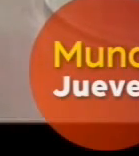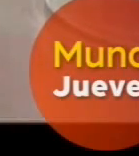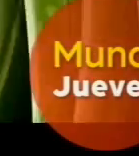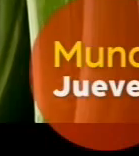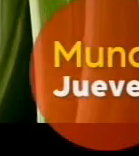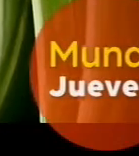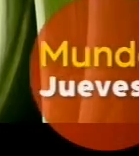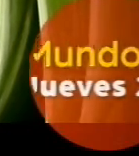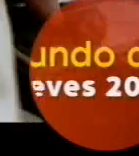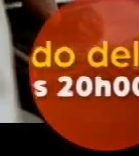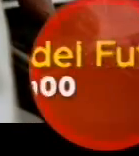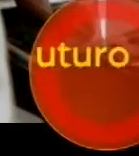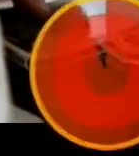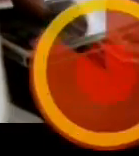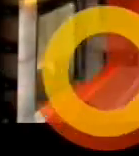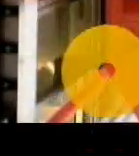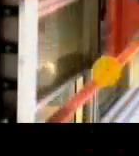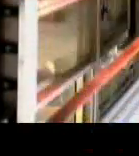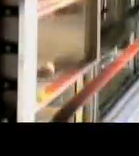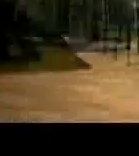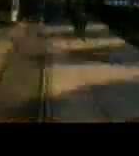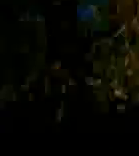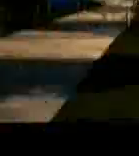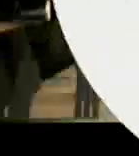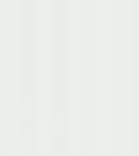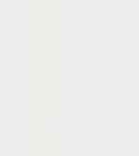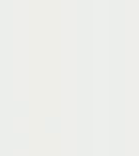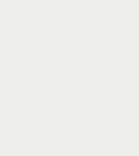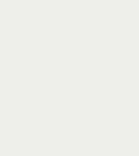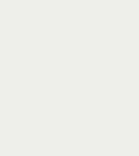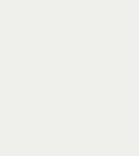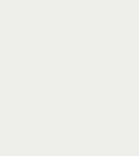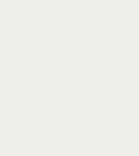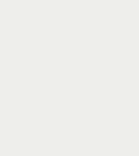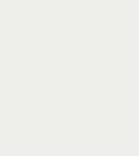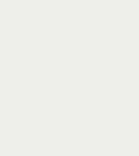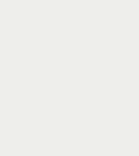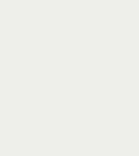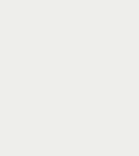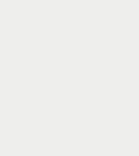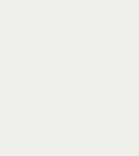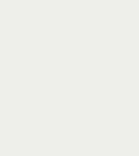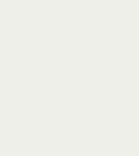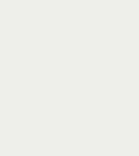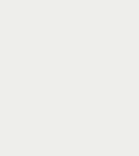futuro. Jueves, 20 horas. Ecuador TV. Somos todos.